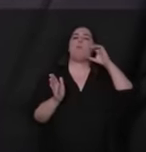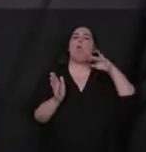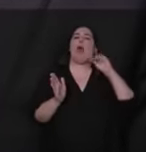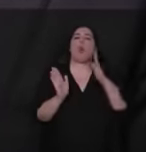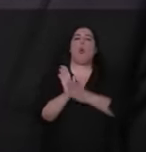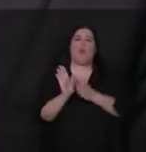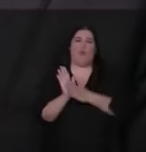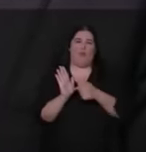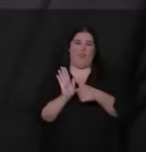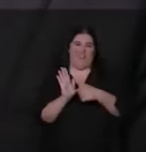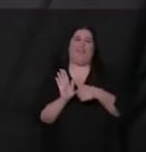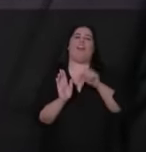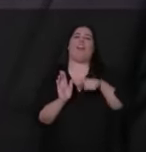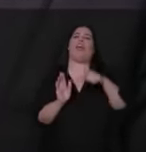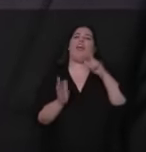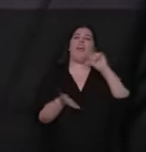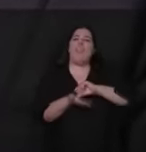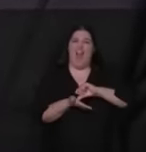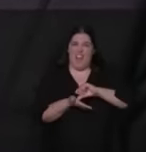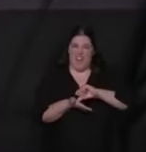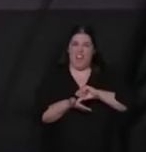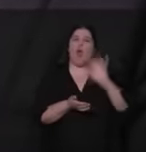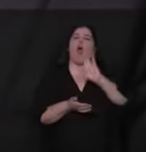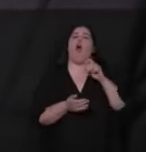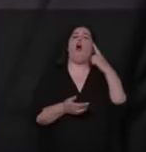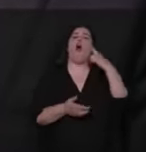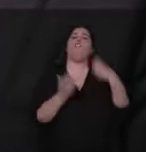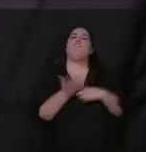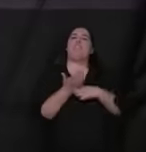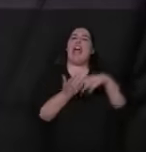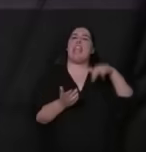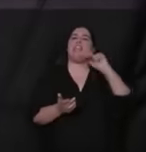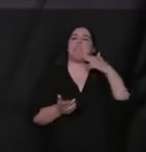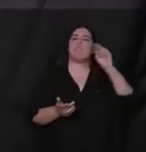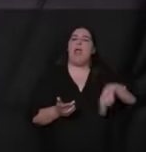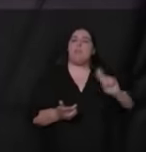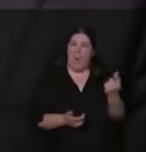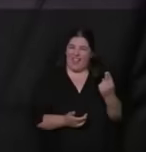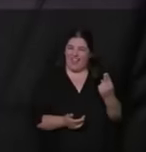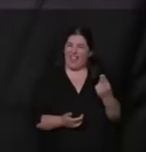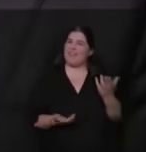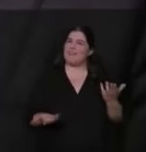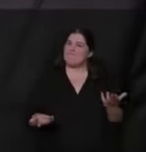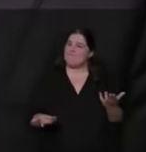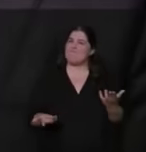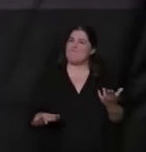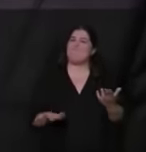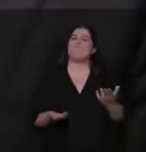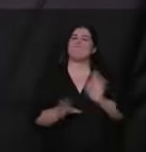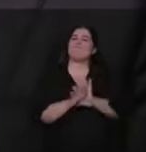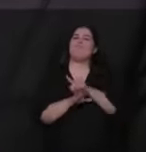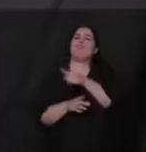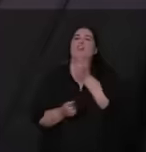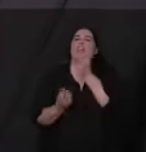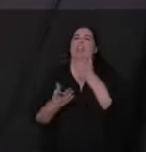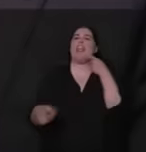digamos, o lo que tiene que ver con la muerte de Nisman a poco tiempo de declarar, digamos, contra la jefe de